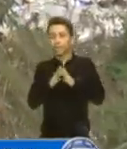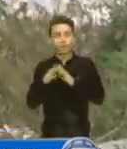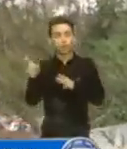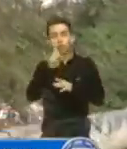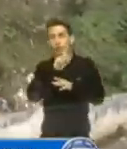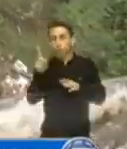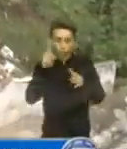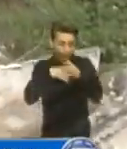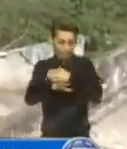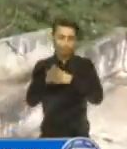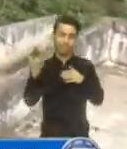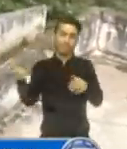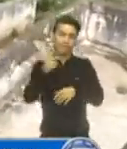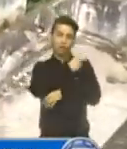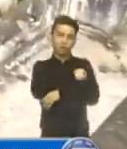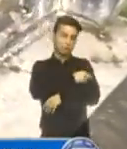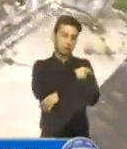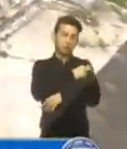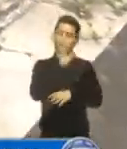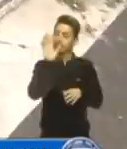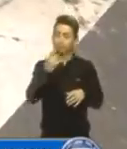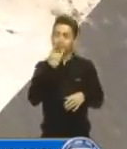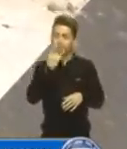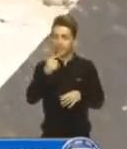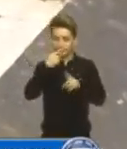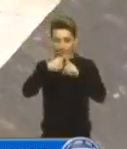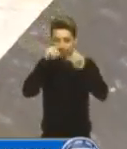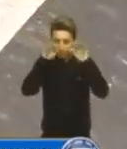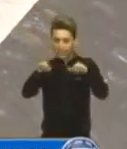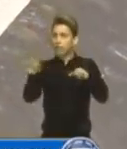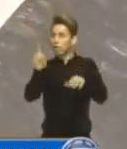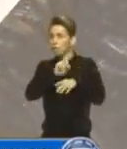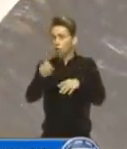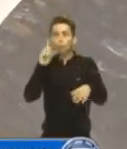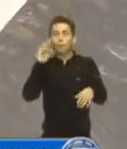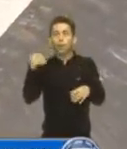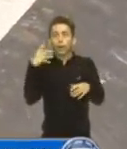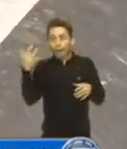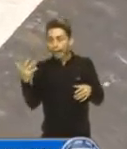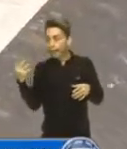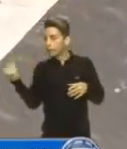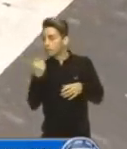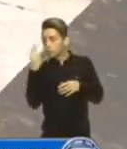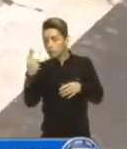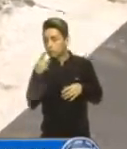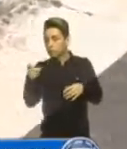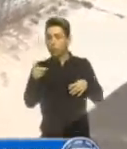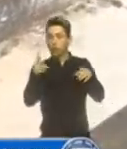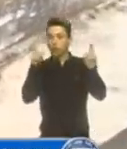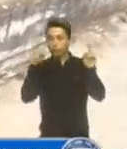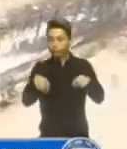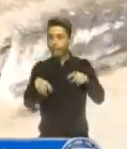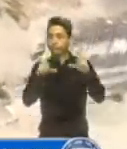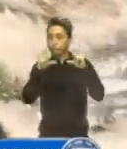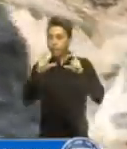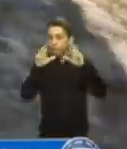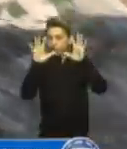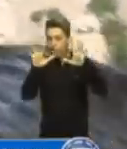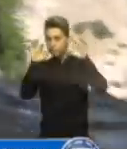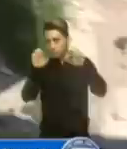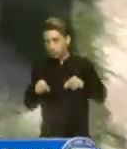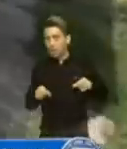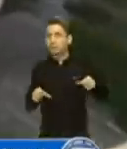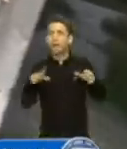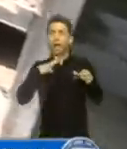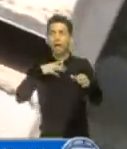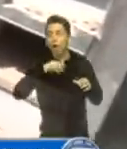también del vertedero municipal y por el lado de la colonia Ligadito, en donde hay